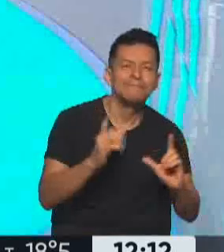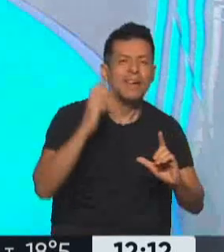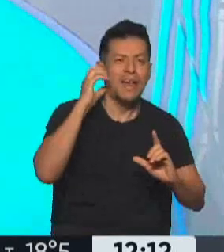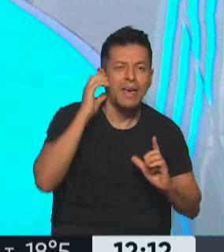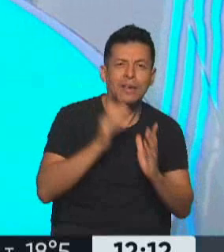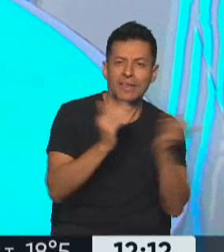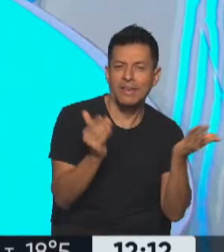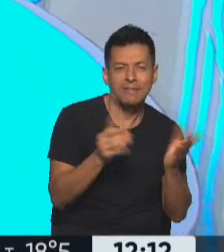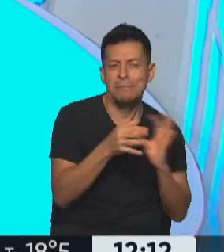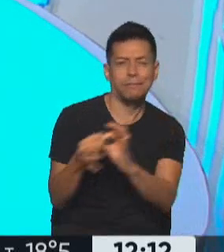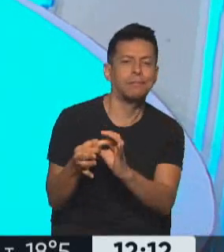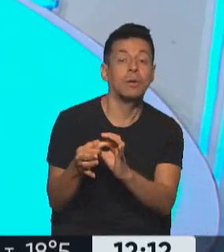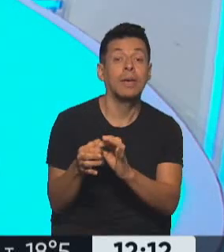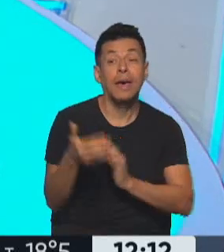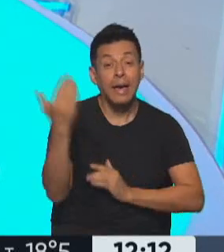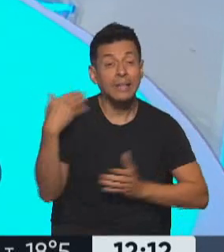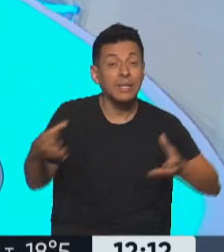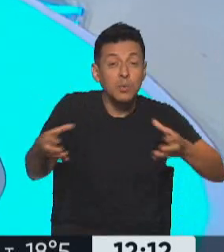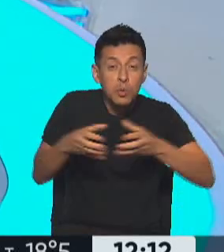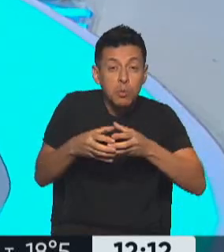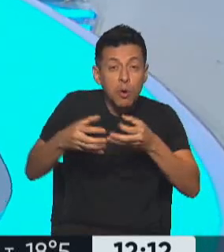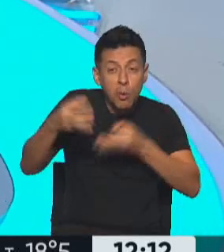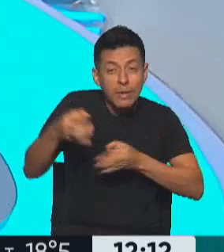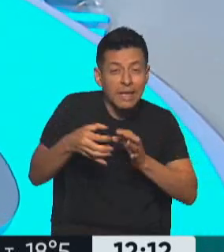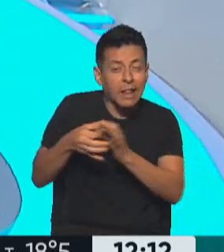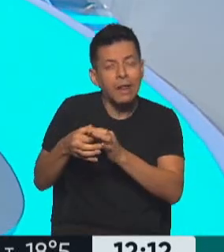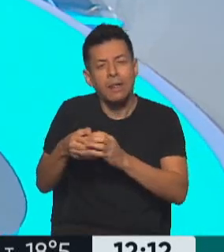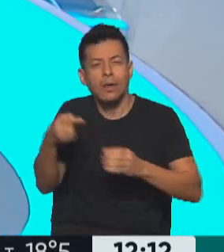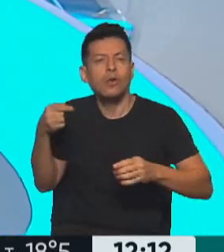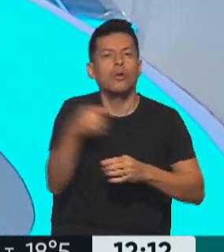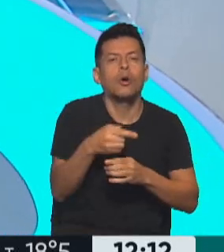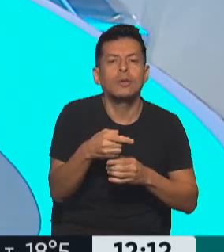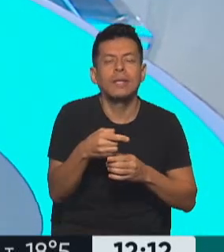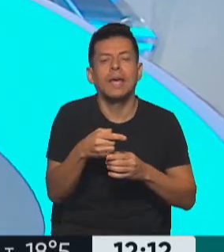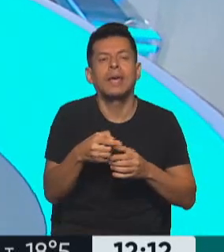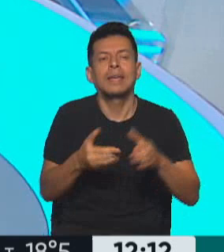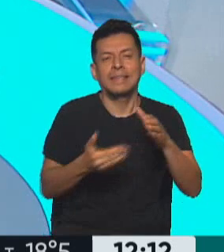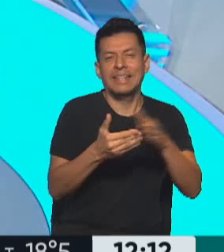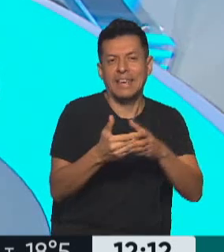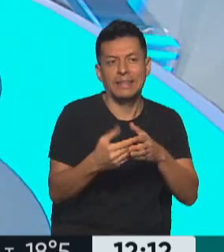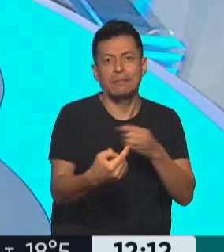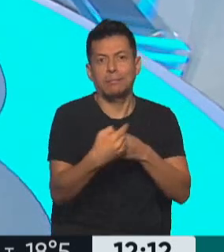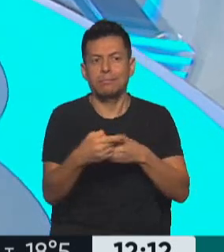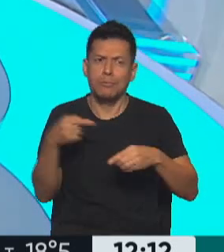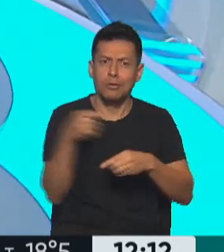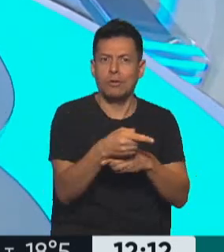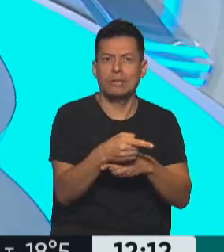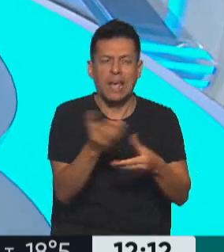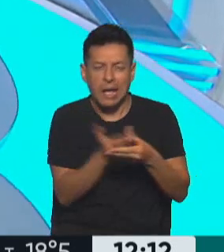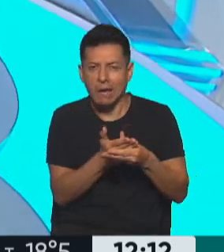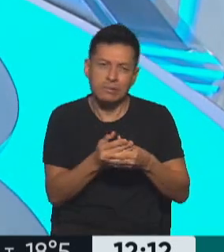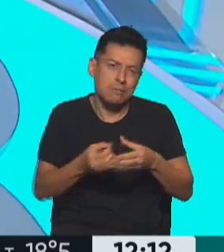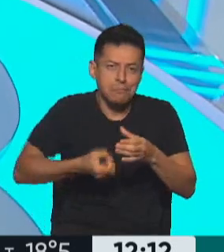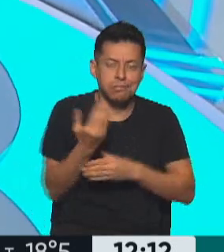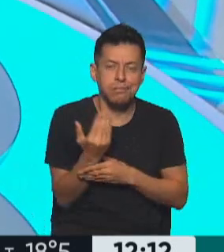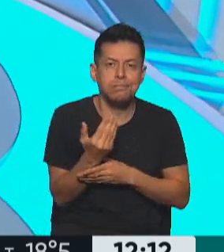se sentaban en la mesa judicial para armar causa contra los dirigentes que se oponían al mega